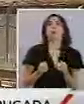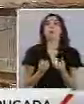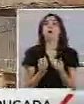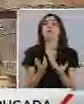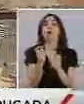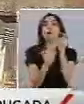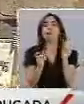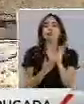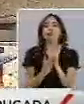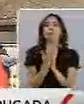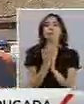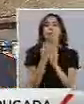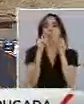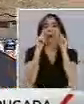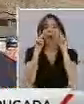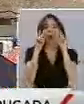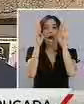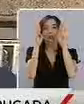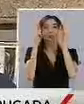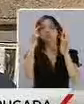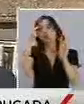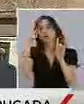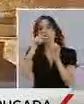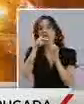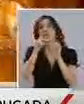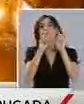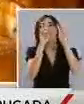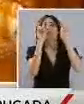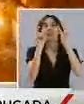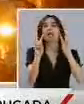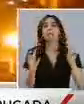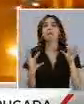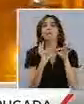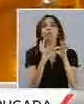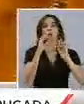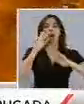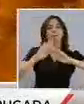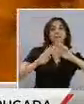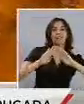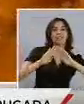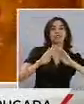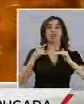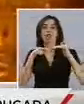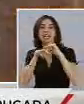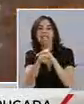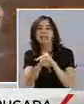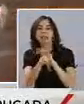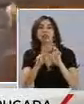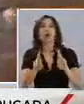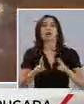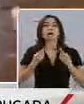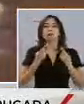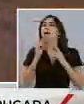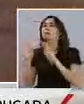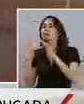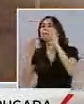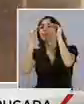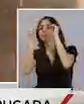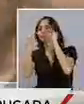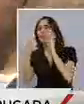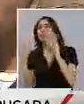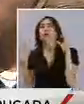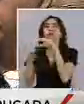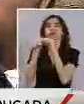población comenzara a colocar mayor atención, mayor énfasis en todos los temas que están asociados con la prevención, con la intervención, con la recuperación de Vamos por parte Humberto, mira,